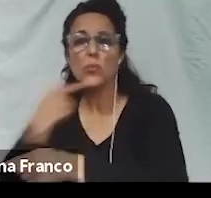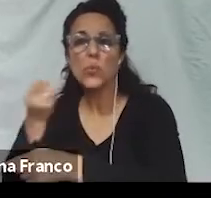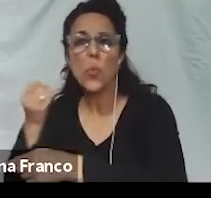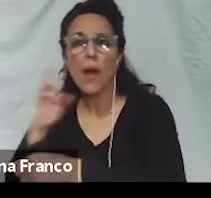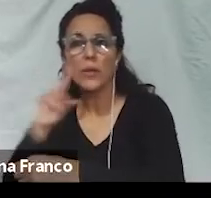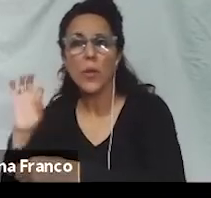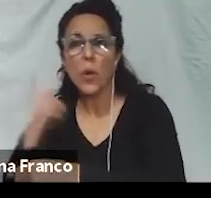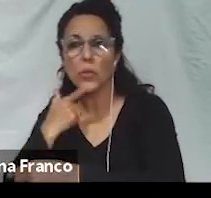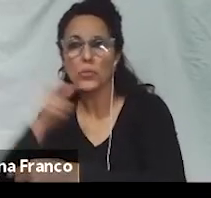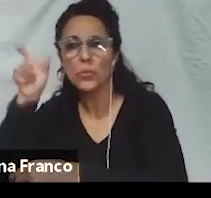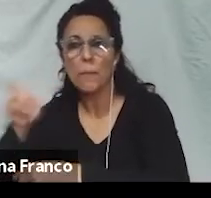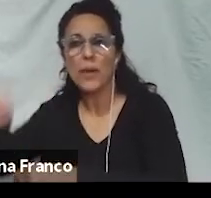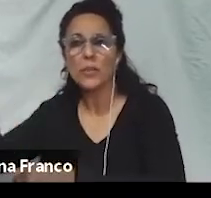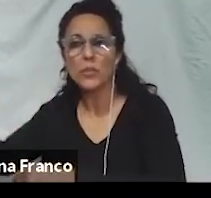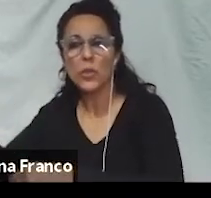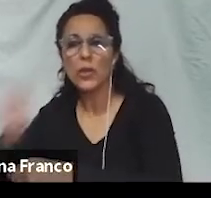web.